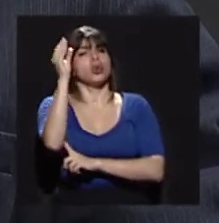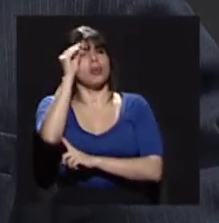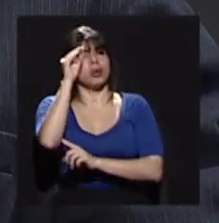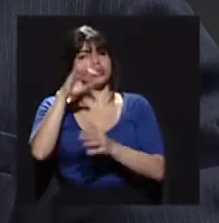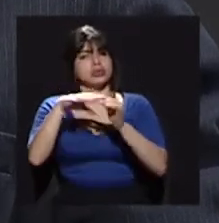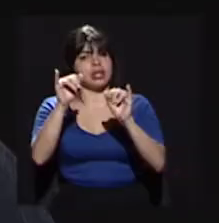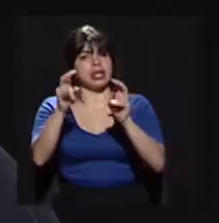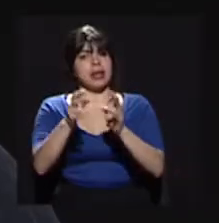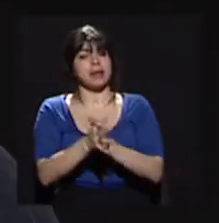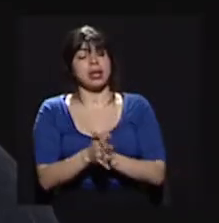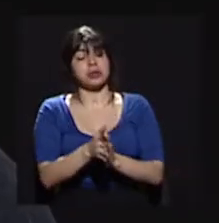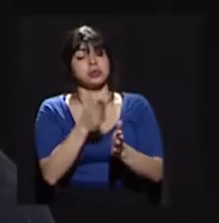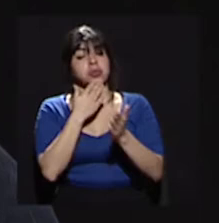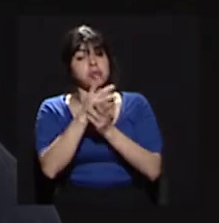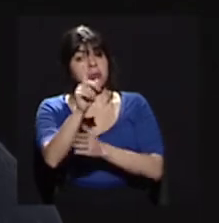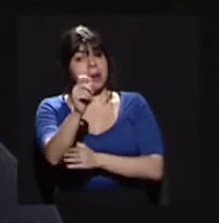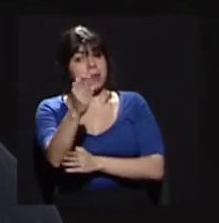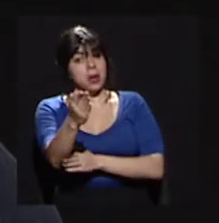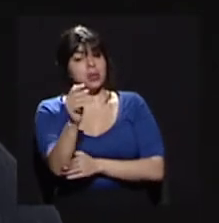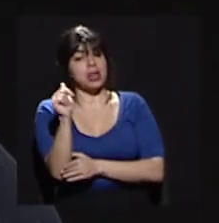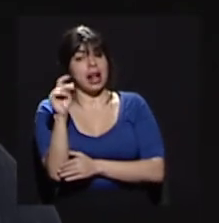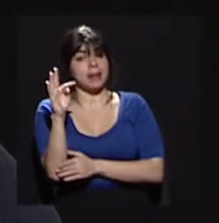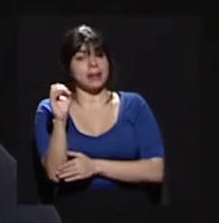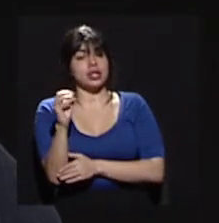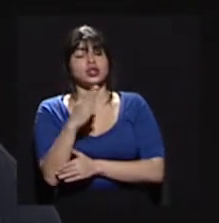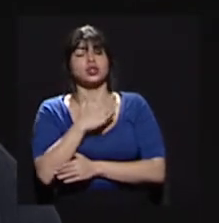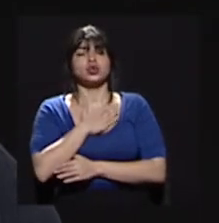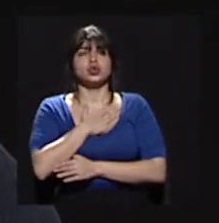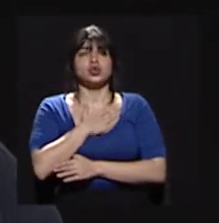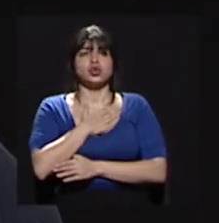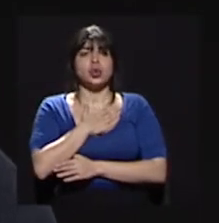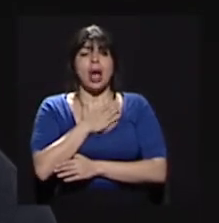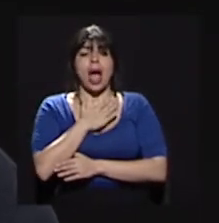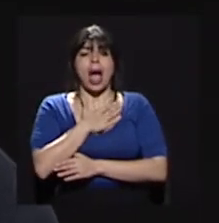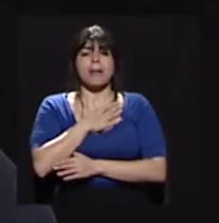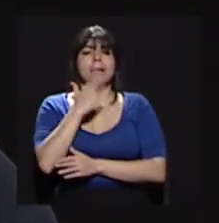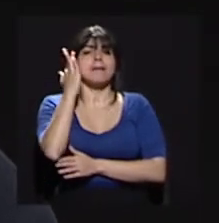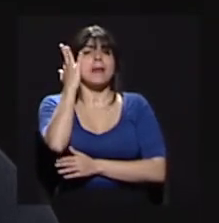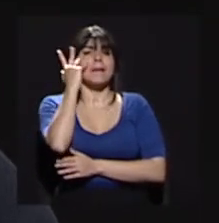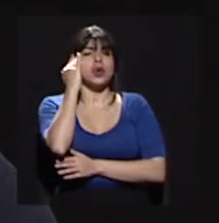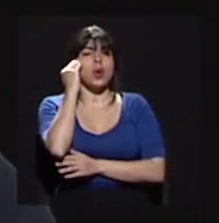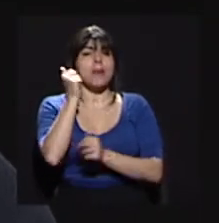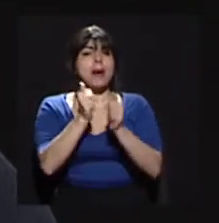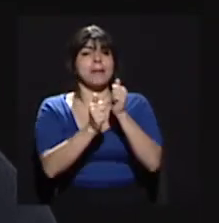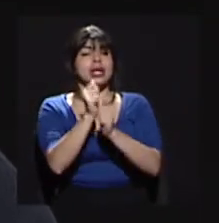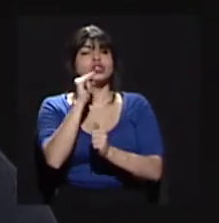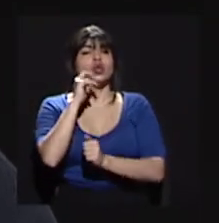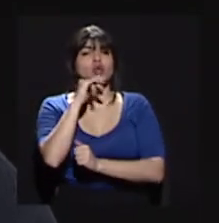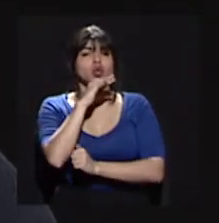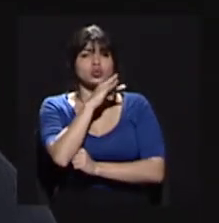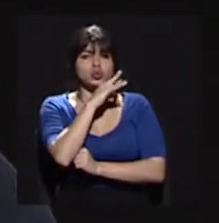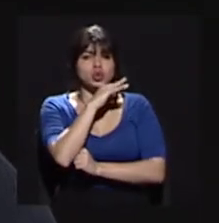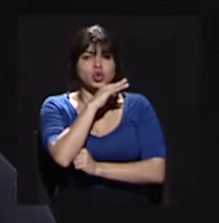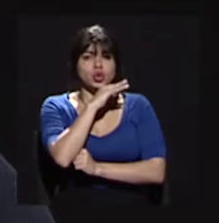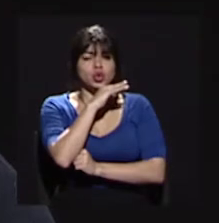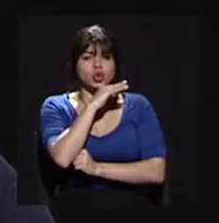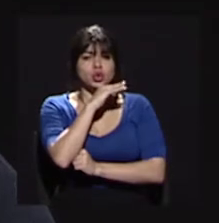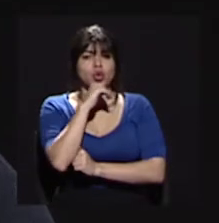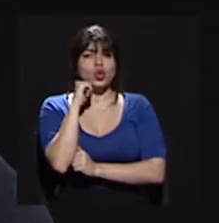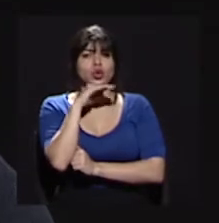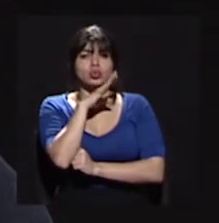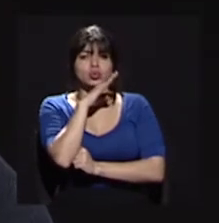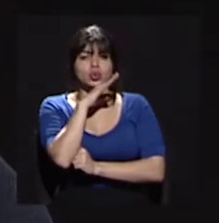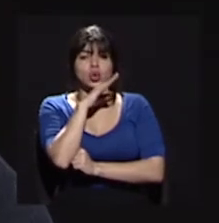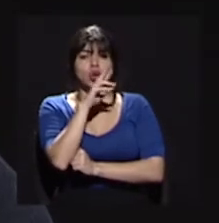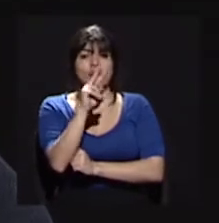eso es muy buena pregunta alberto yo a mí me preocupa más la corrupción entendida está